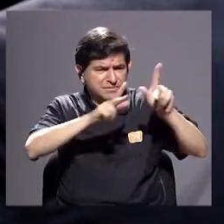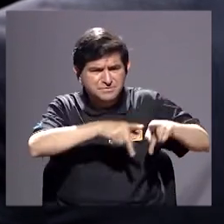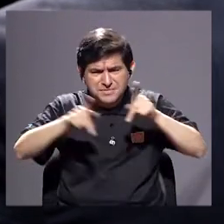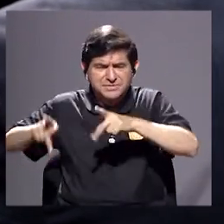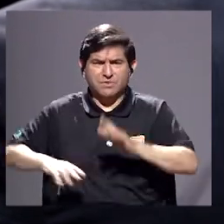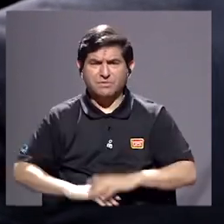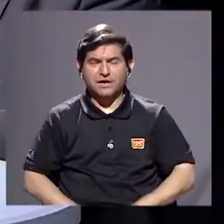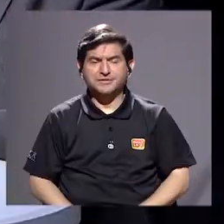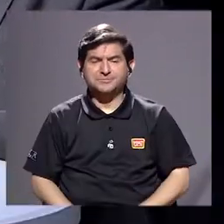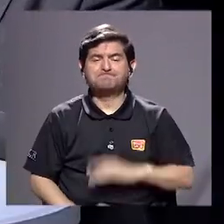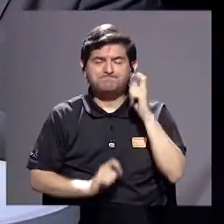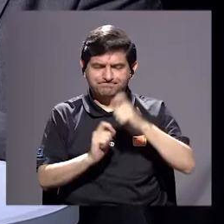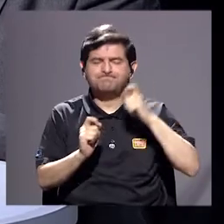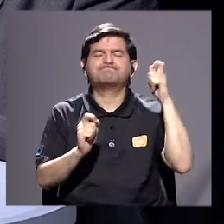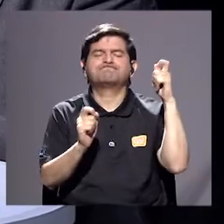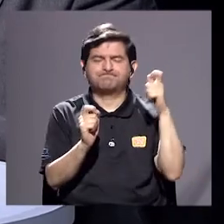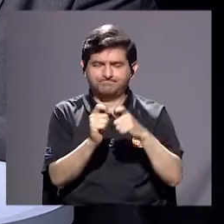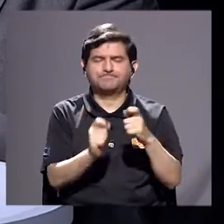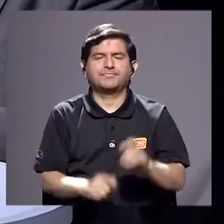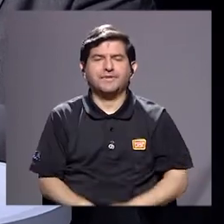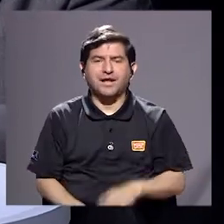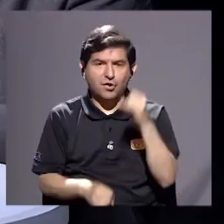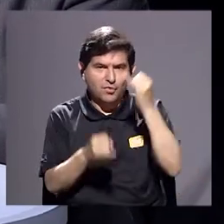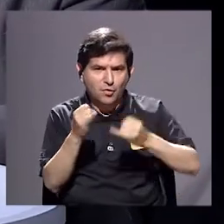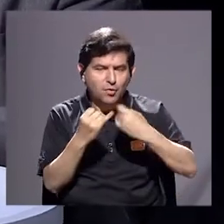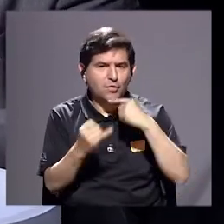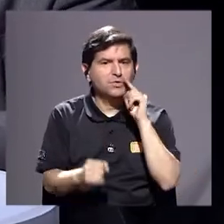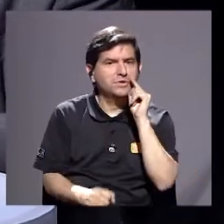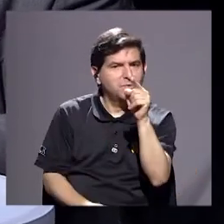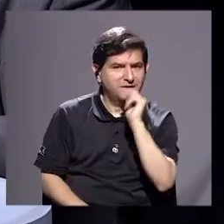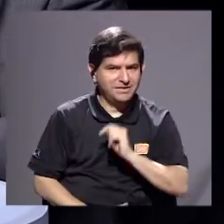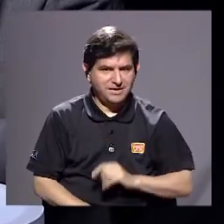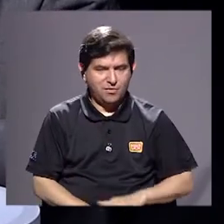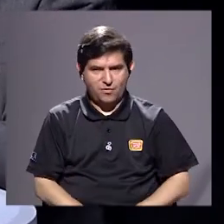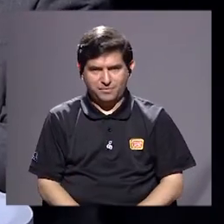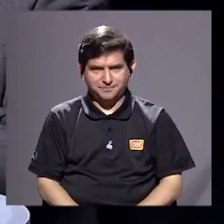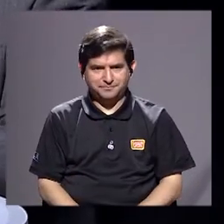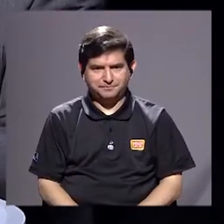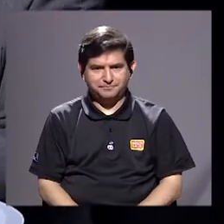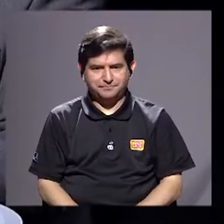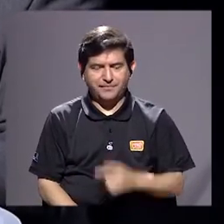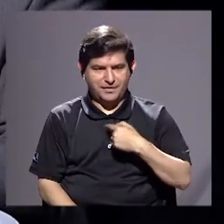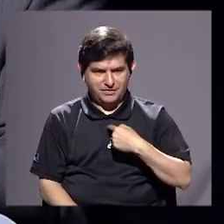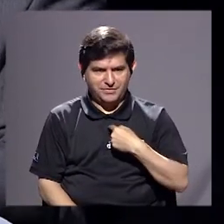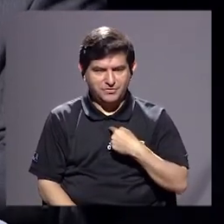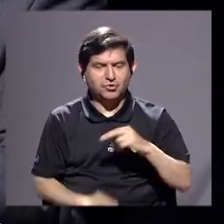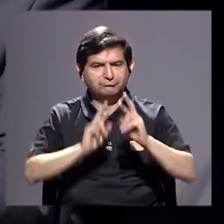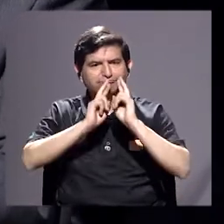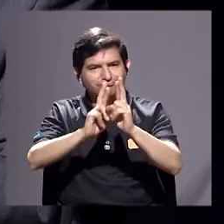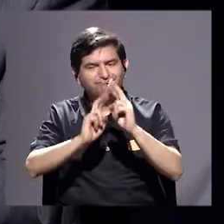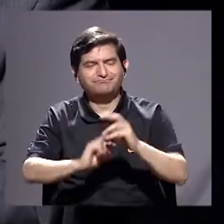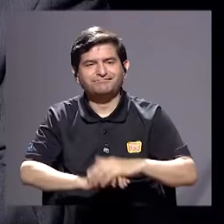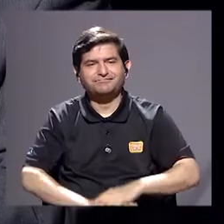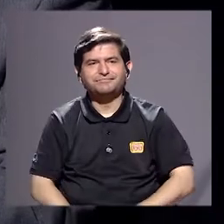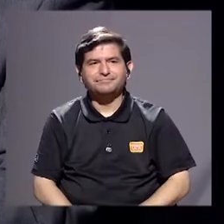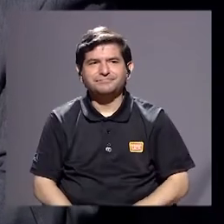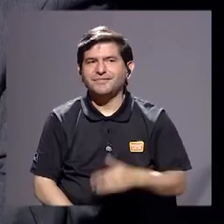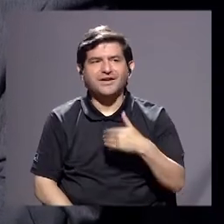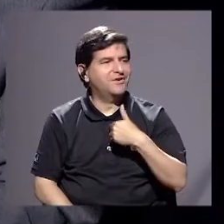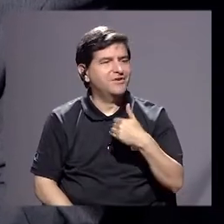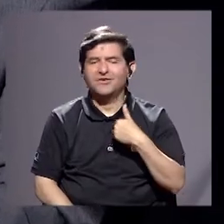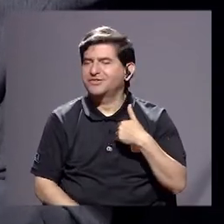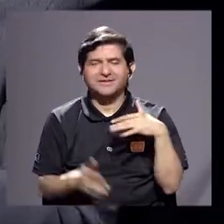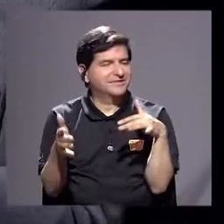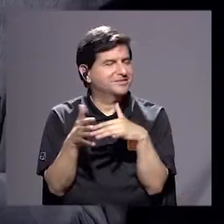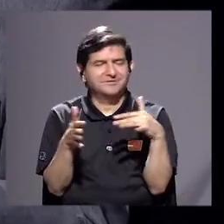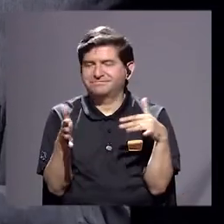persona justamente con esto con esto último que usted que usted menciona doy doy paso a responderle no tenemos